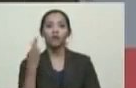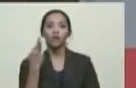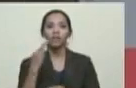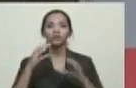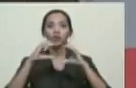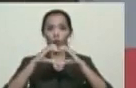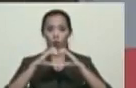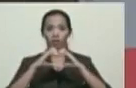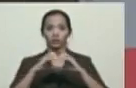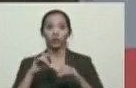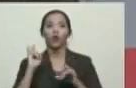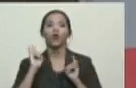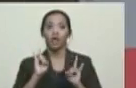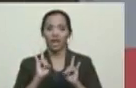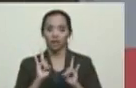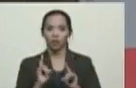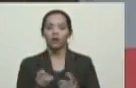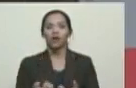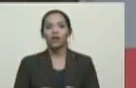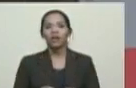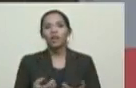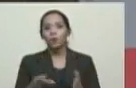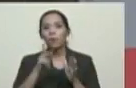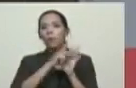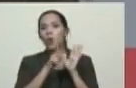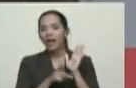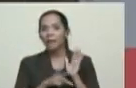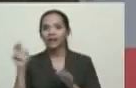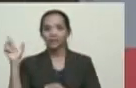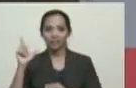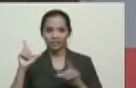Rockero durante un programa de televisión